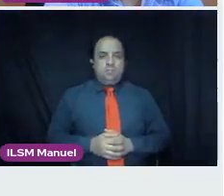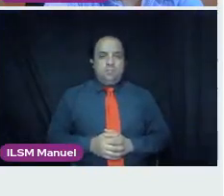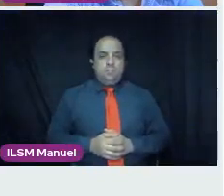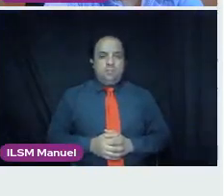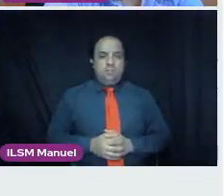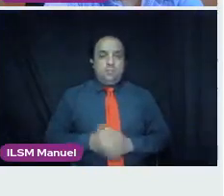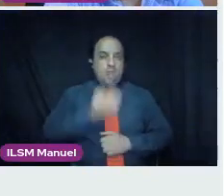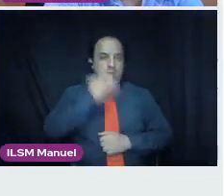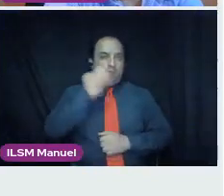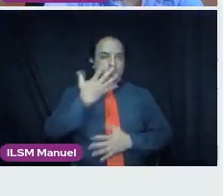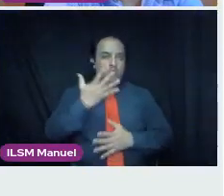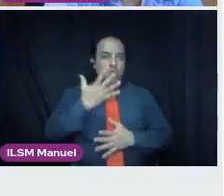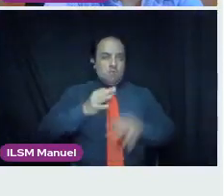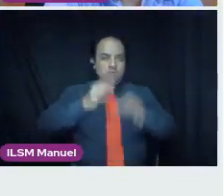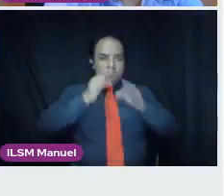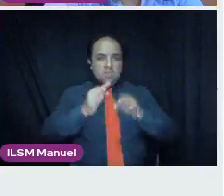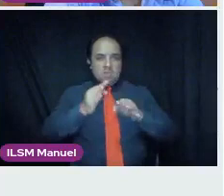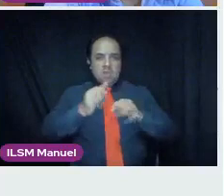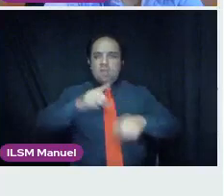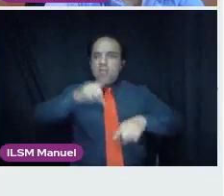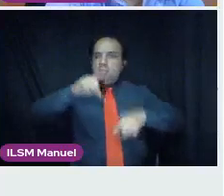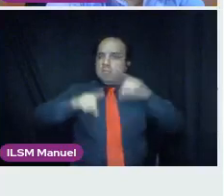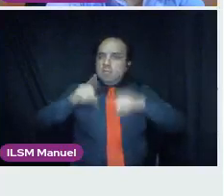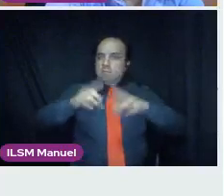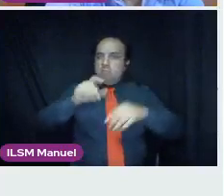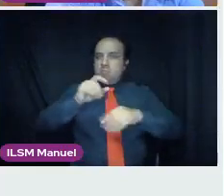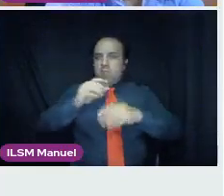del acceso económico que pueden tener las familias.